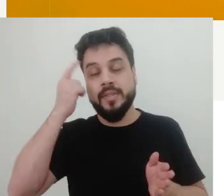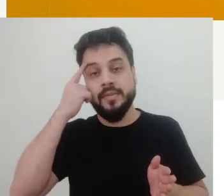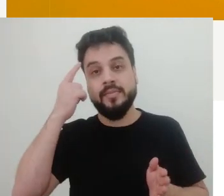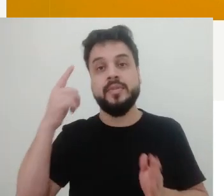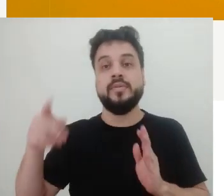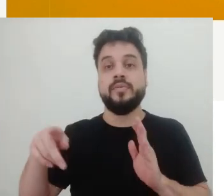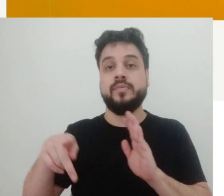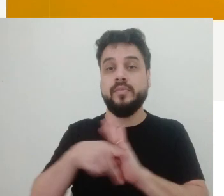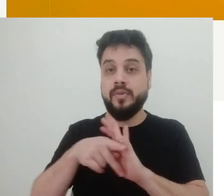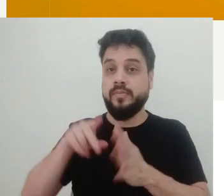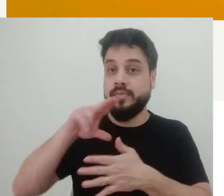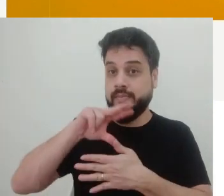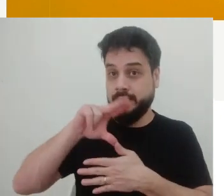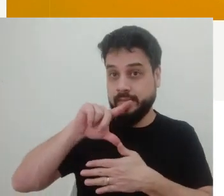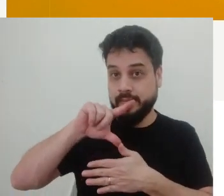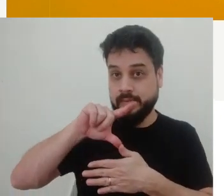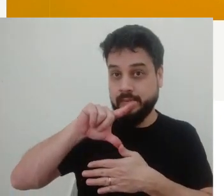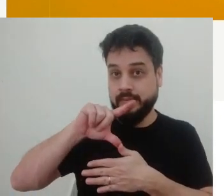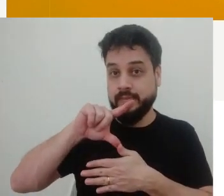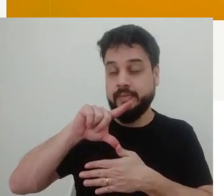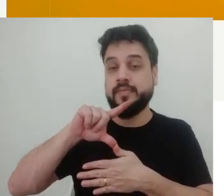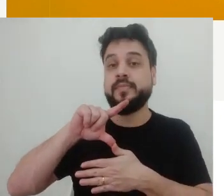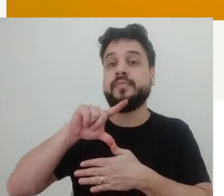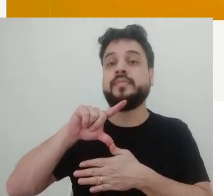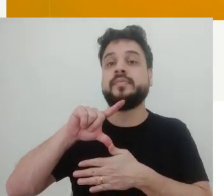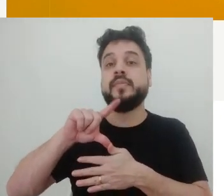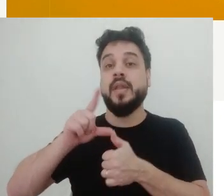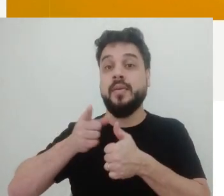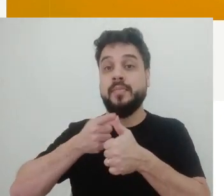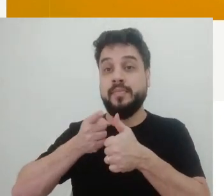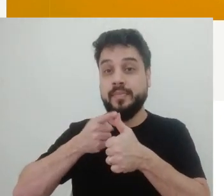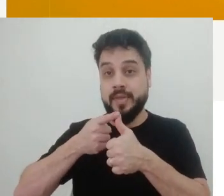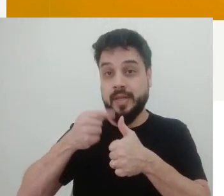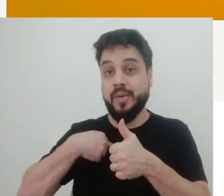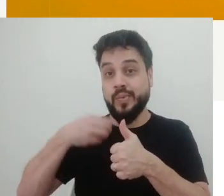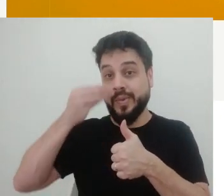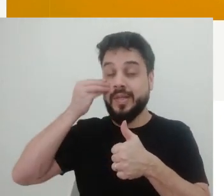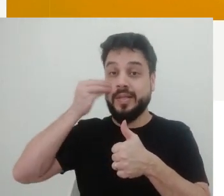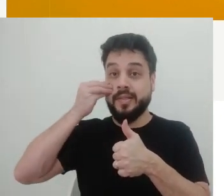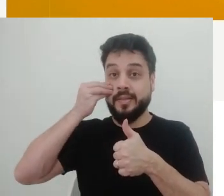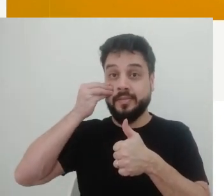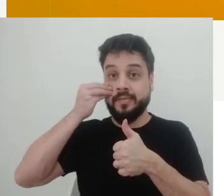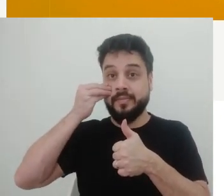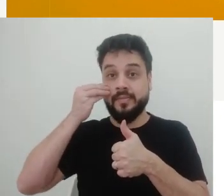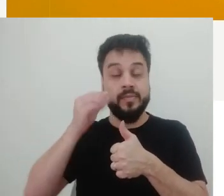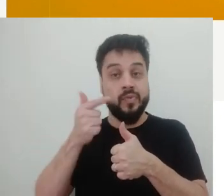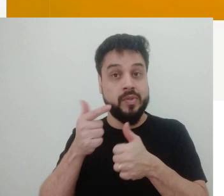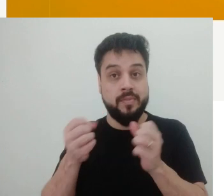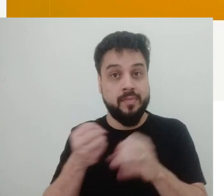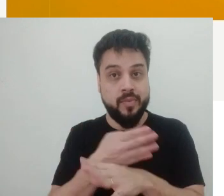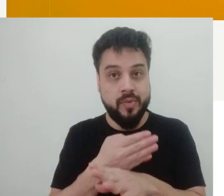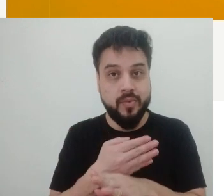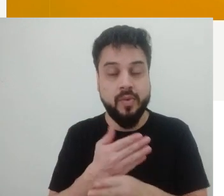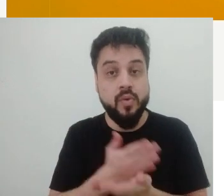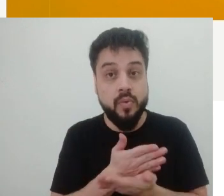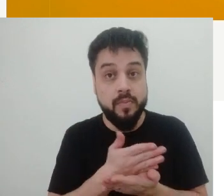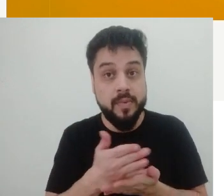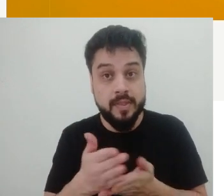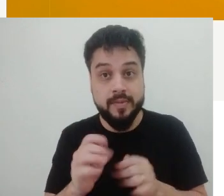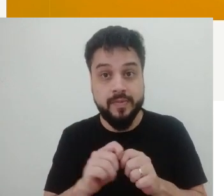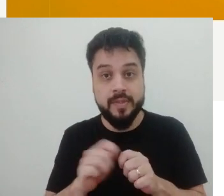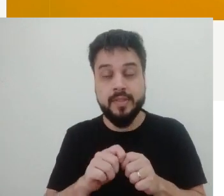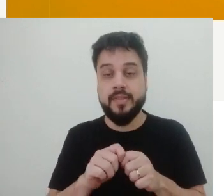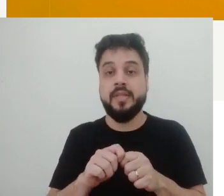es entender que en el pensamiento latinoamericano tenemos que incorporar las ciencias sociales de nuestra